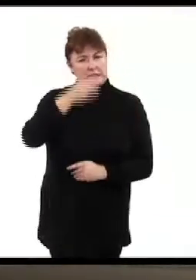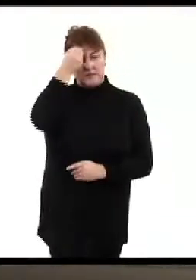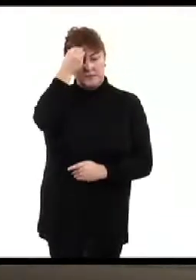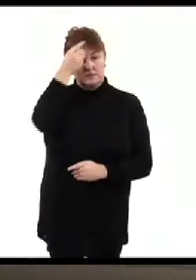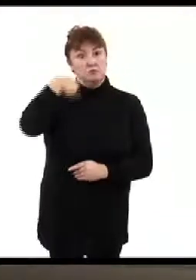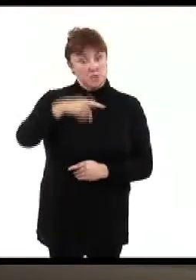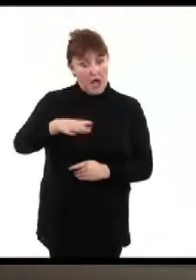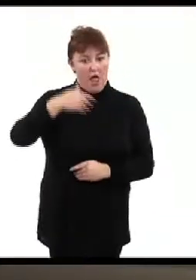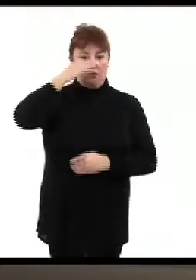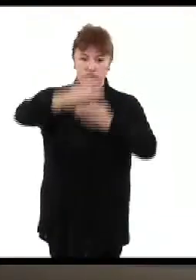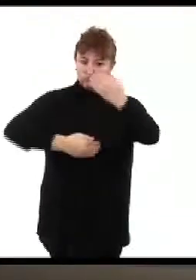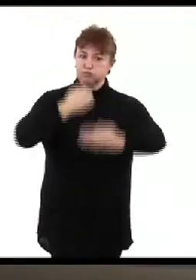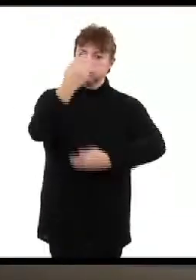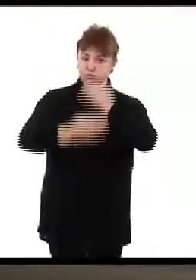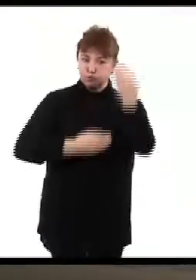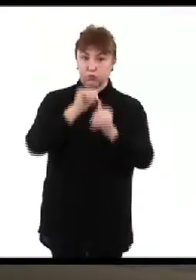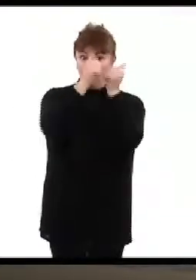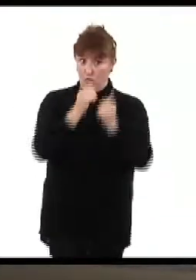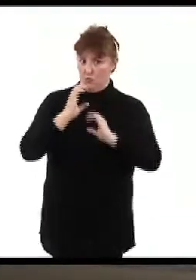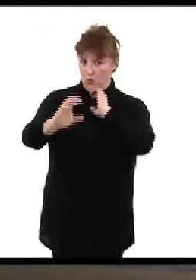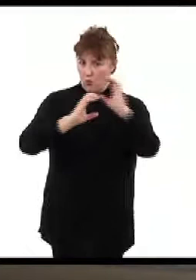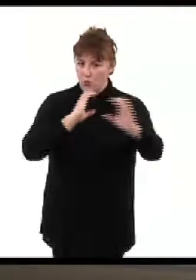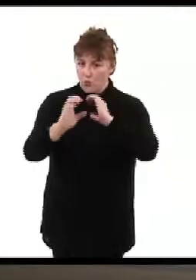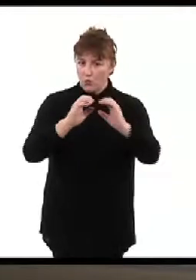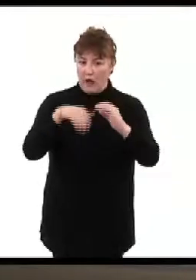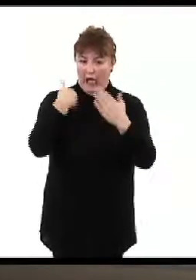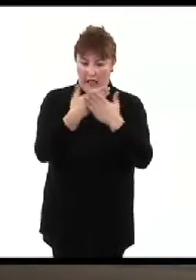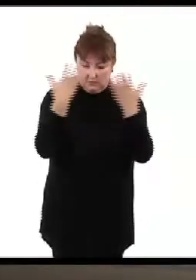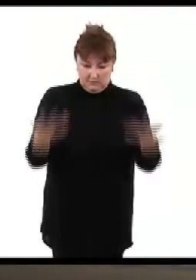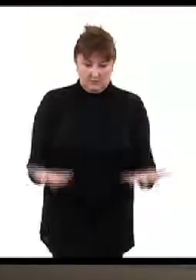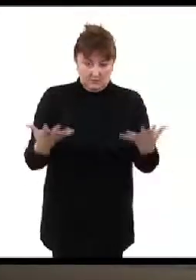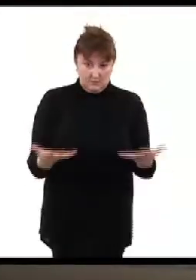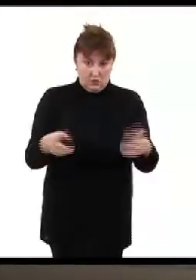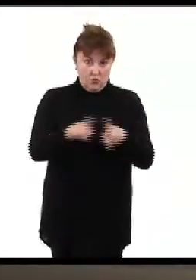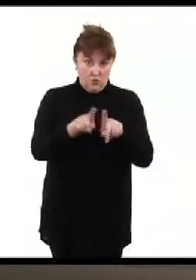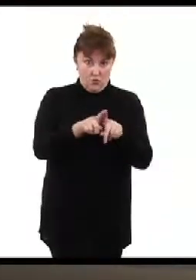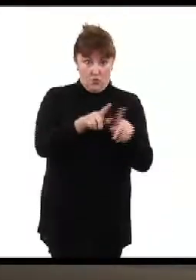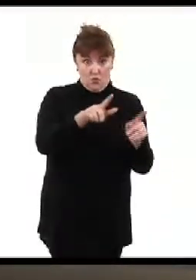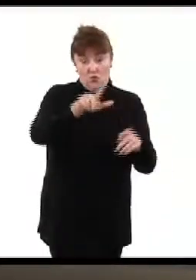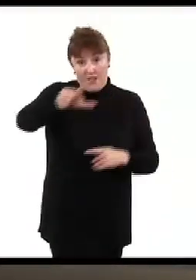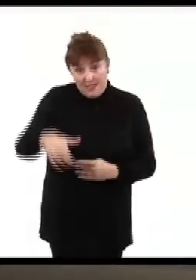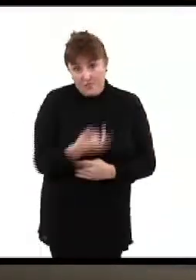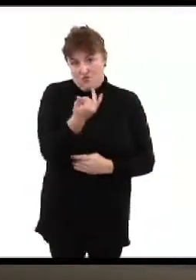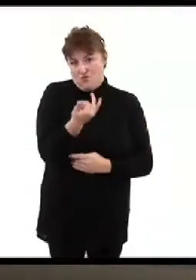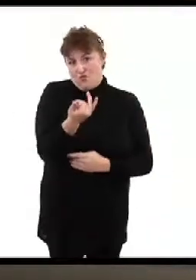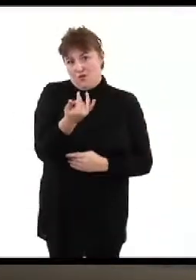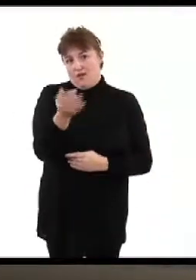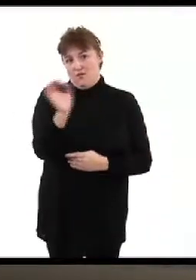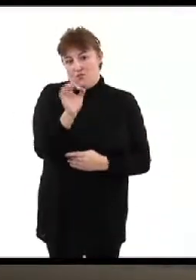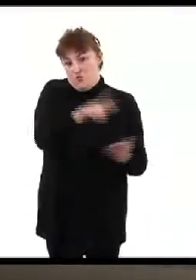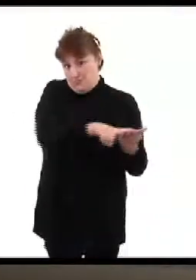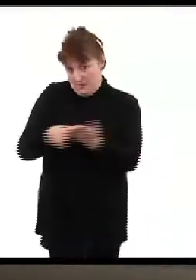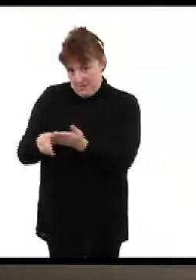las formas de expresión hasta lo que hoy conocemos como lenguaje oral, con todos